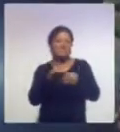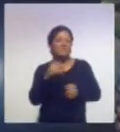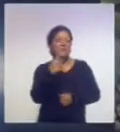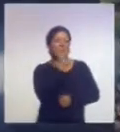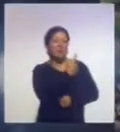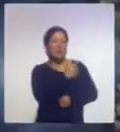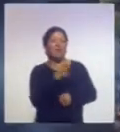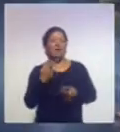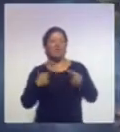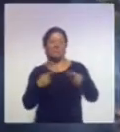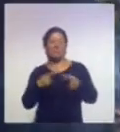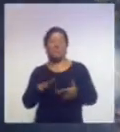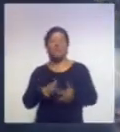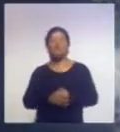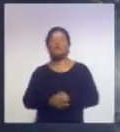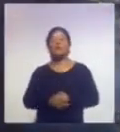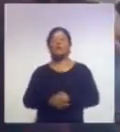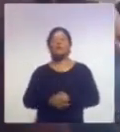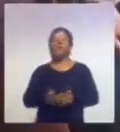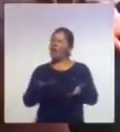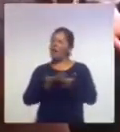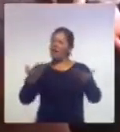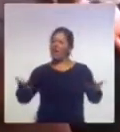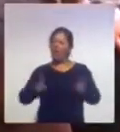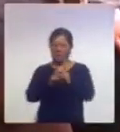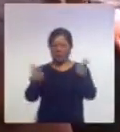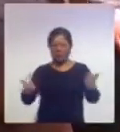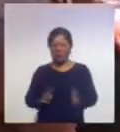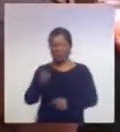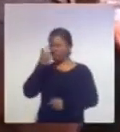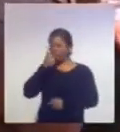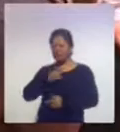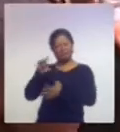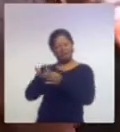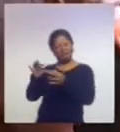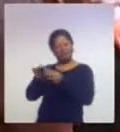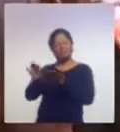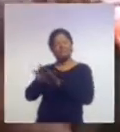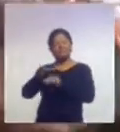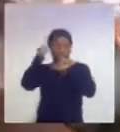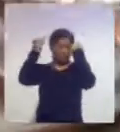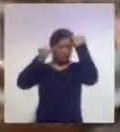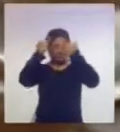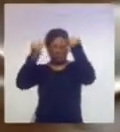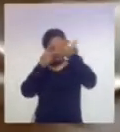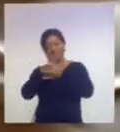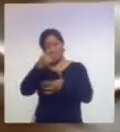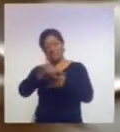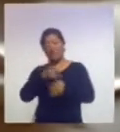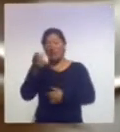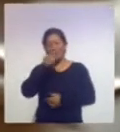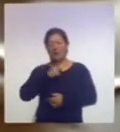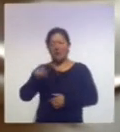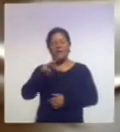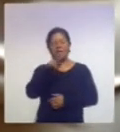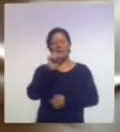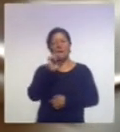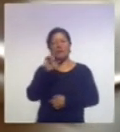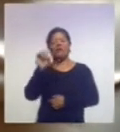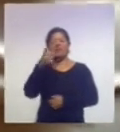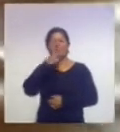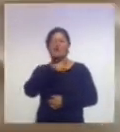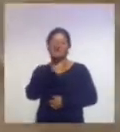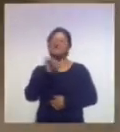Ahora, el grupo de alumnas nos detalla cómo idearon el proyecto. Verónica Sierra explica las dificultades que enfrentan personas